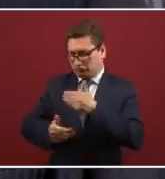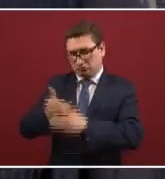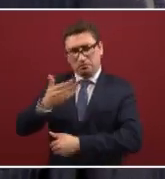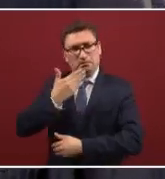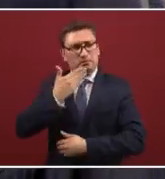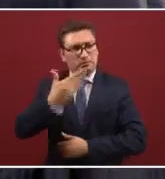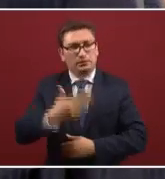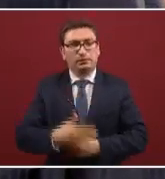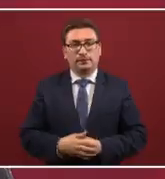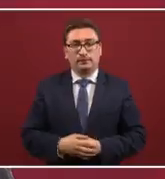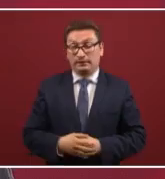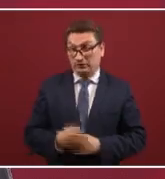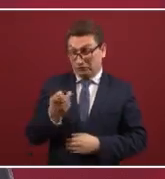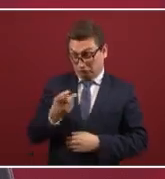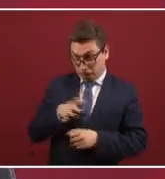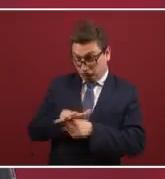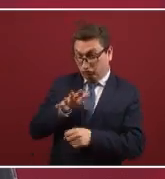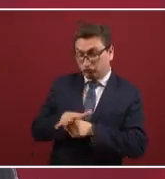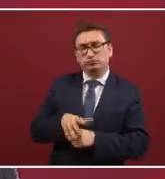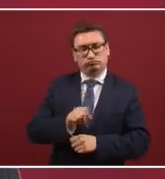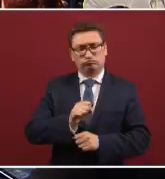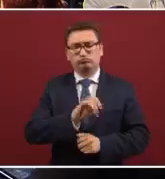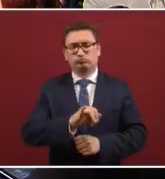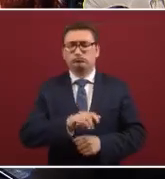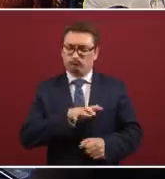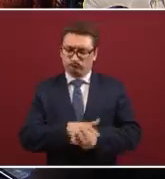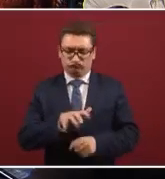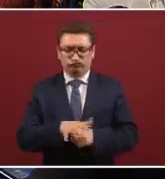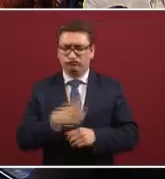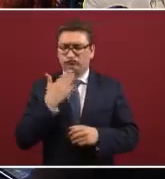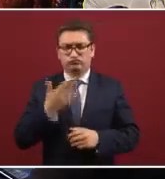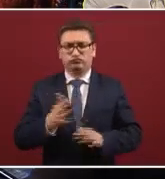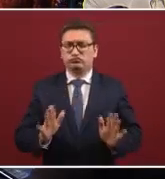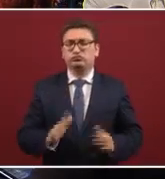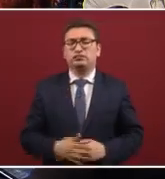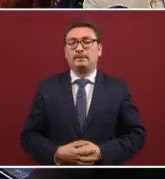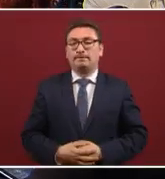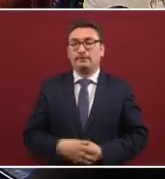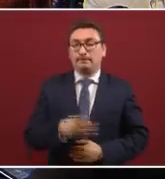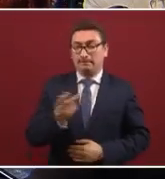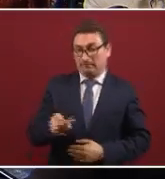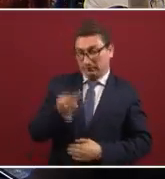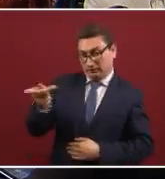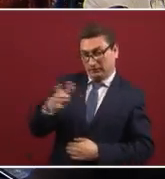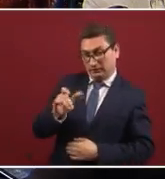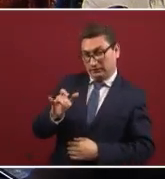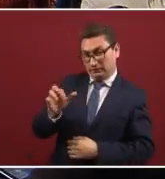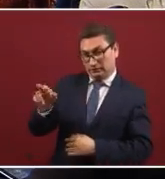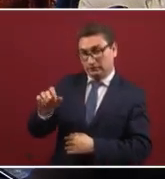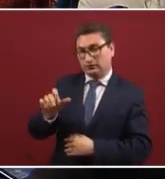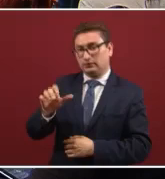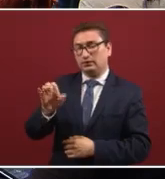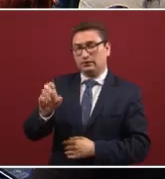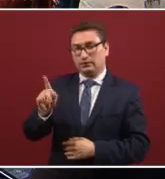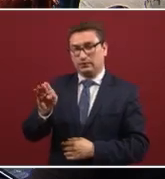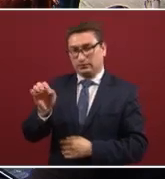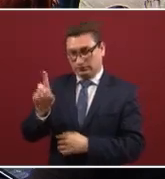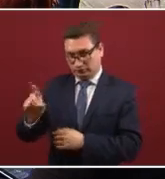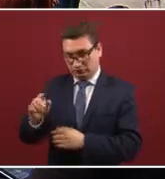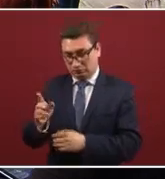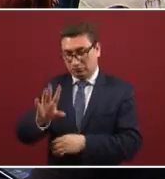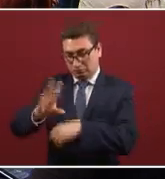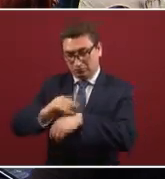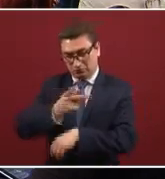y con eso sería suficiente. Sí. Perfecto. ¿Me permite una pregunta para el Sí, canciller? por favor. Sí. Canciller, buen